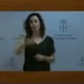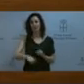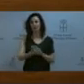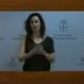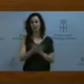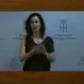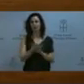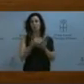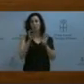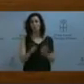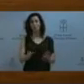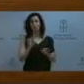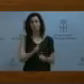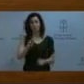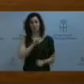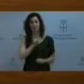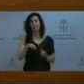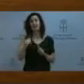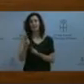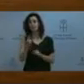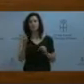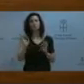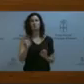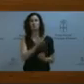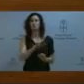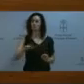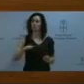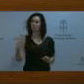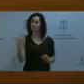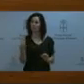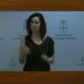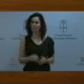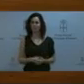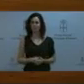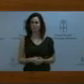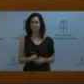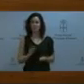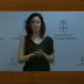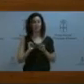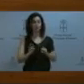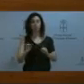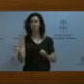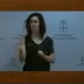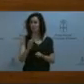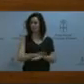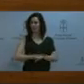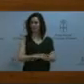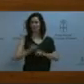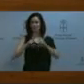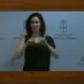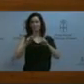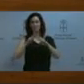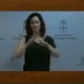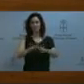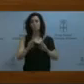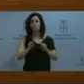primeramente al ámbito estatal y a posteriori al autonómico, sin que esto impida que el Gobierno de Asturias pueda explorar estos